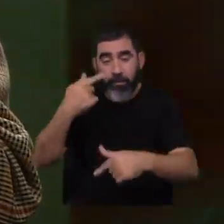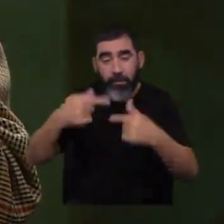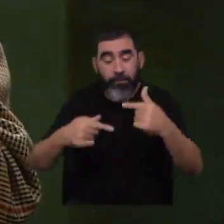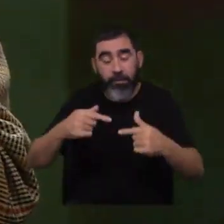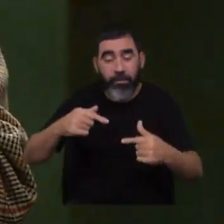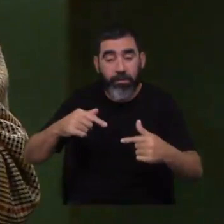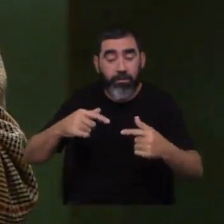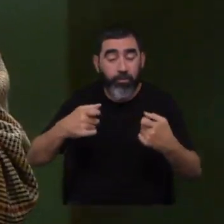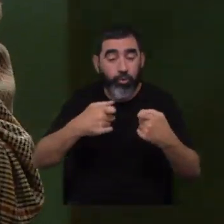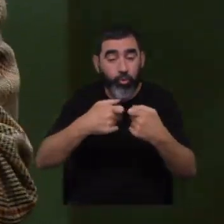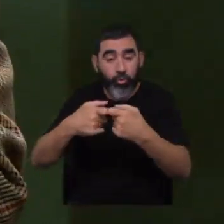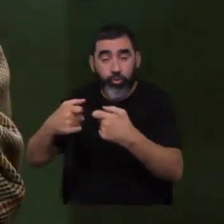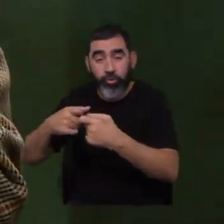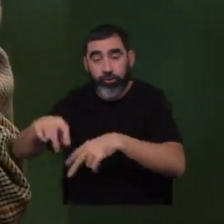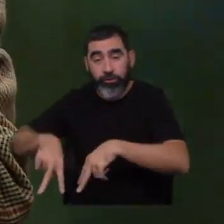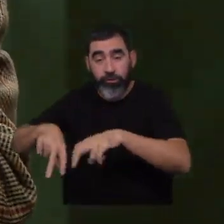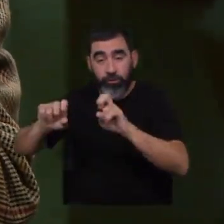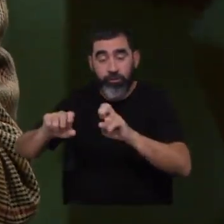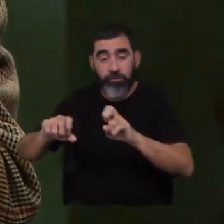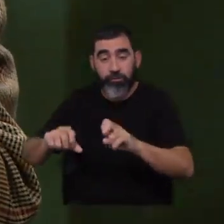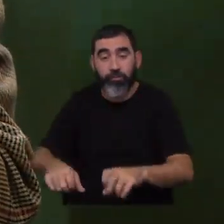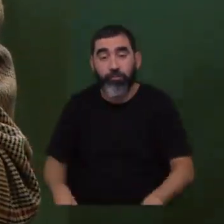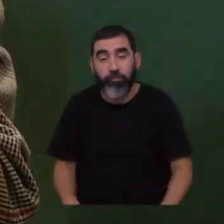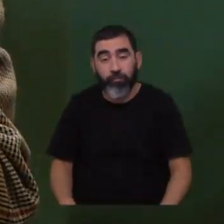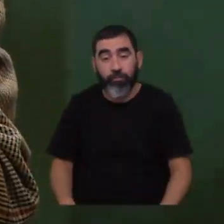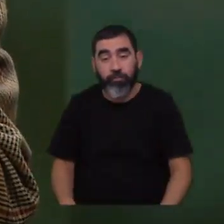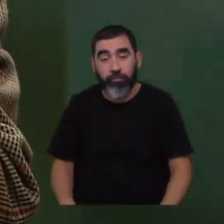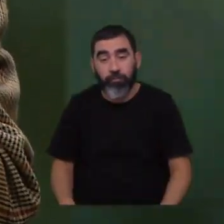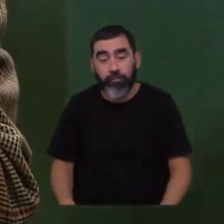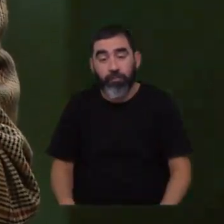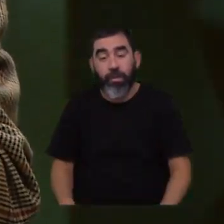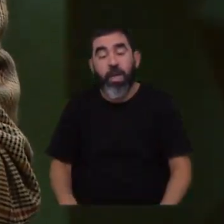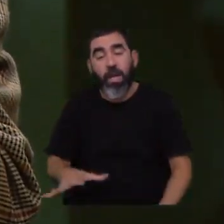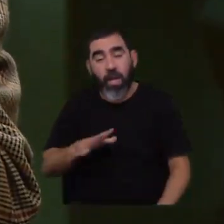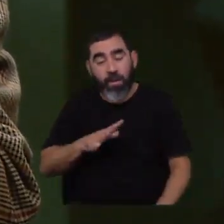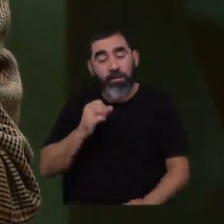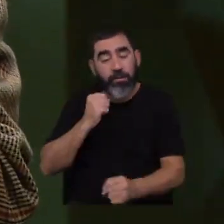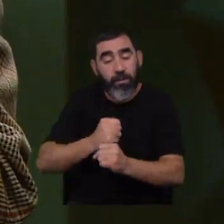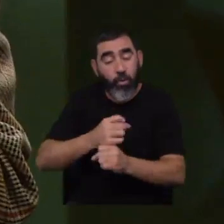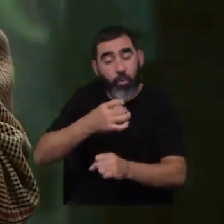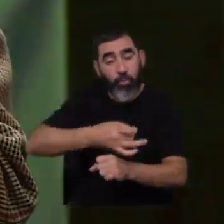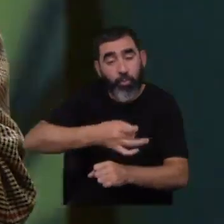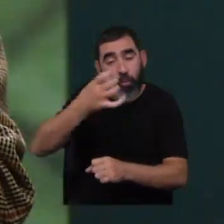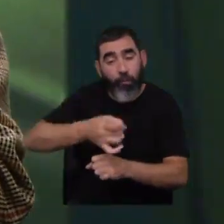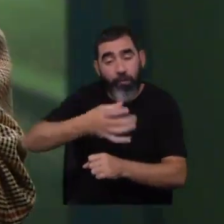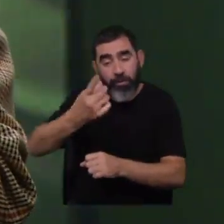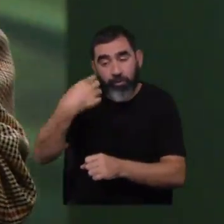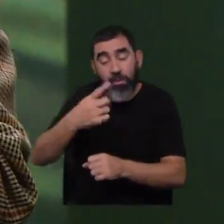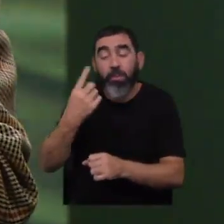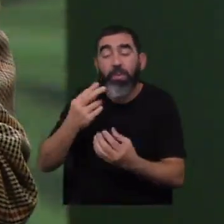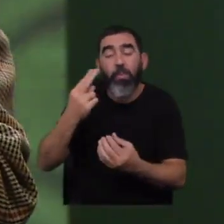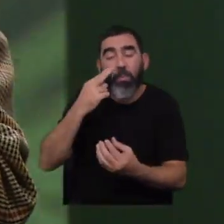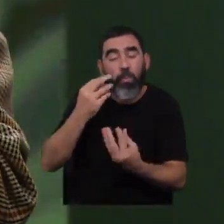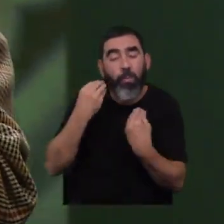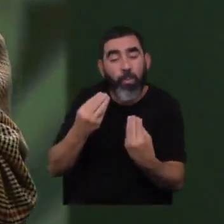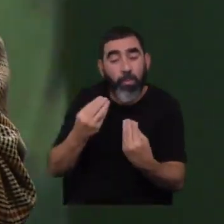comunidades de investigadores, digo que, como decía Belén, digamos, estamos tendiendo a un trabajo más interdisciplinario. El problema acá es que